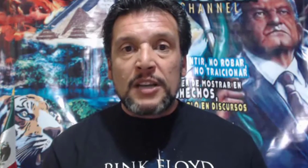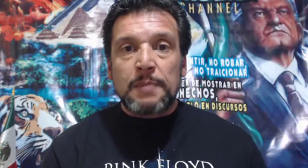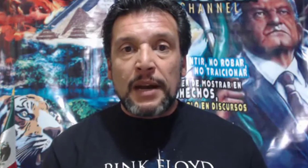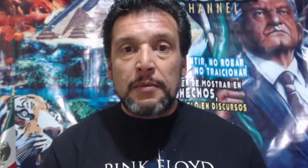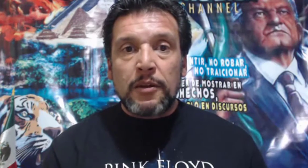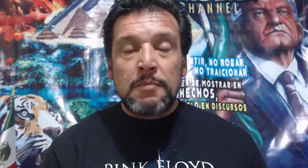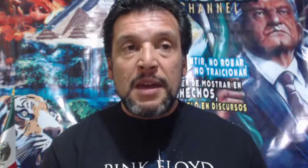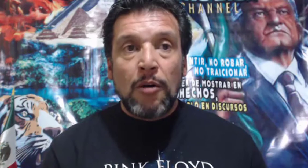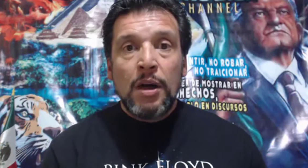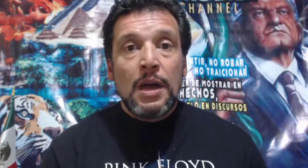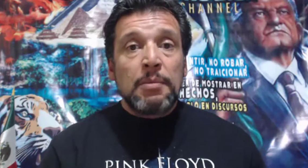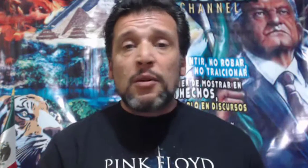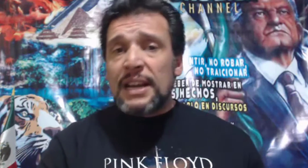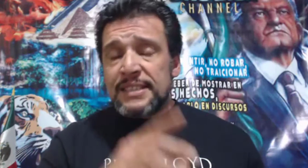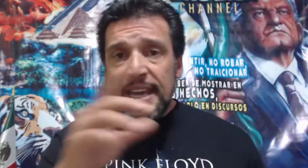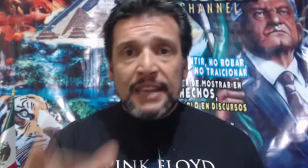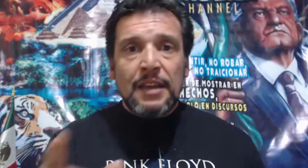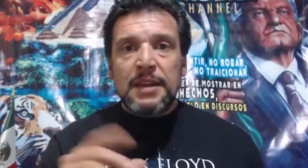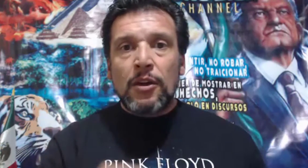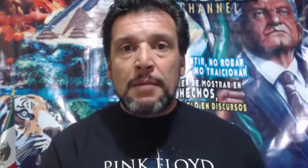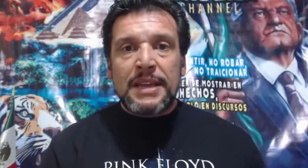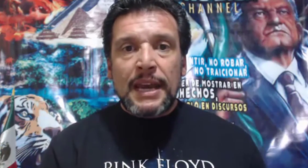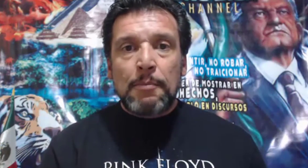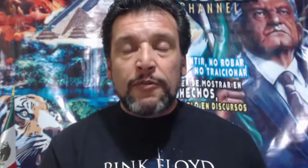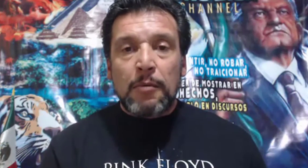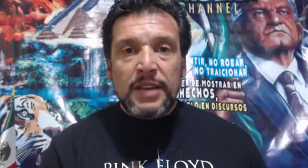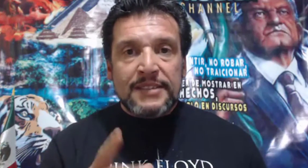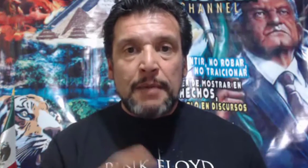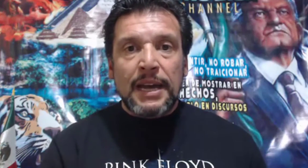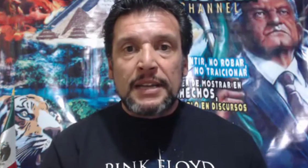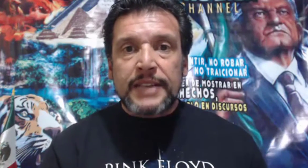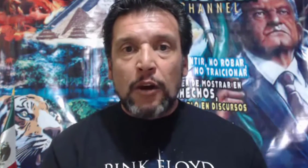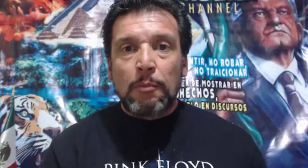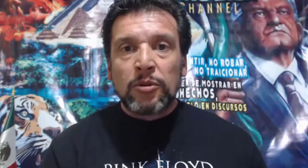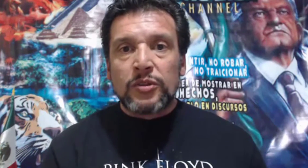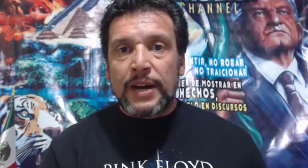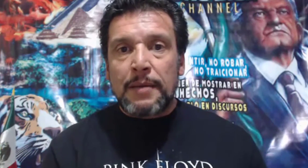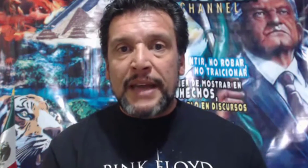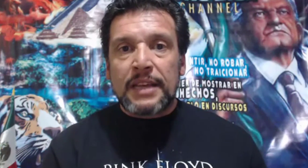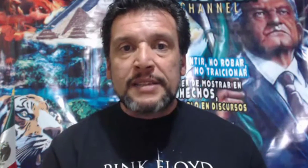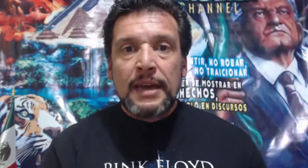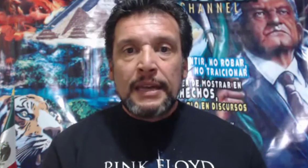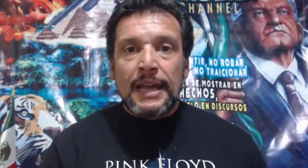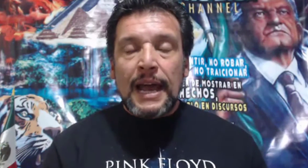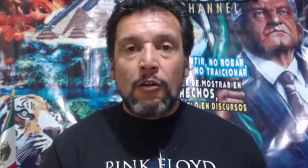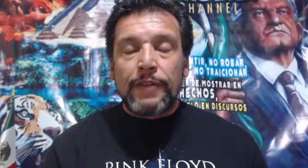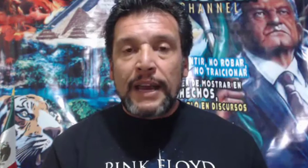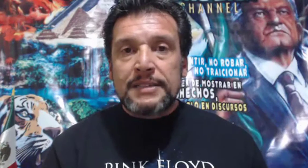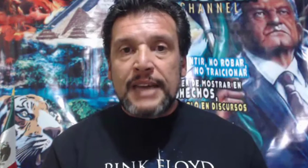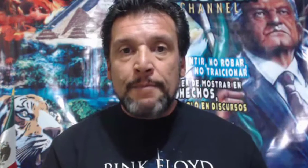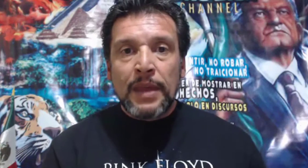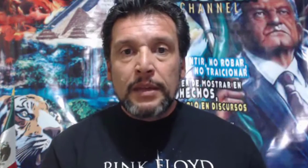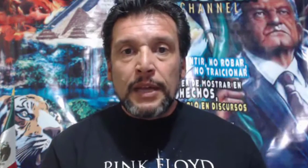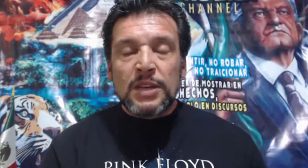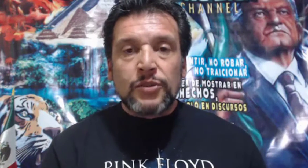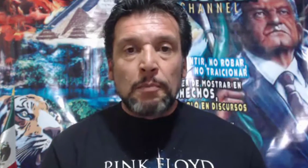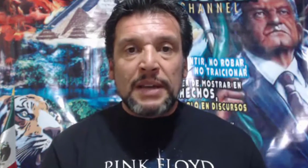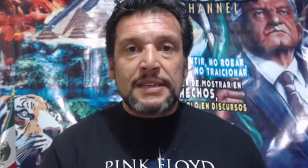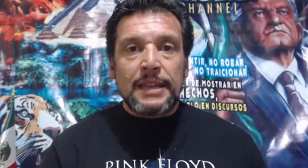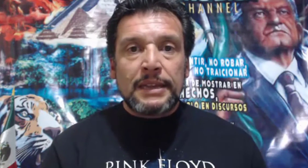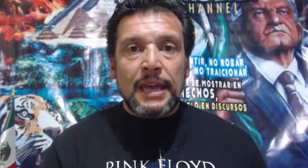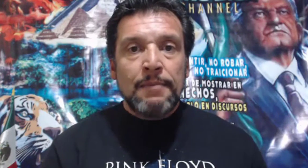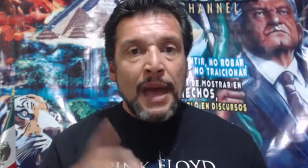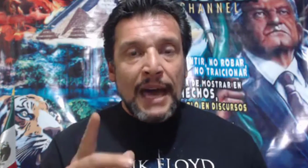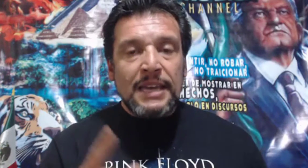próximo miércoles para el video en vivo. Pero en el siguiente video de mañana, por favor, ya saben que les traigo puntos relevantes de la conferencia de